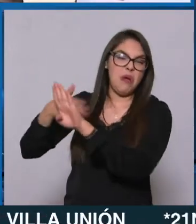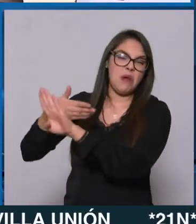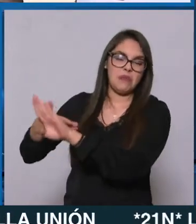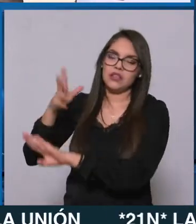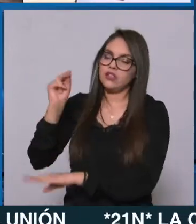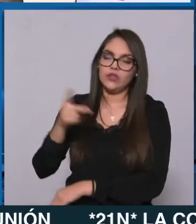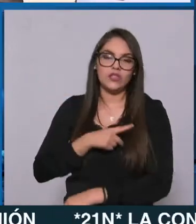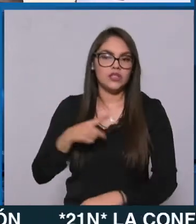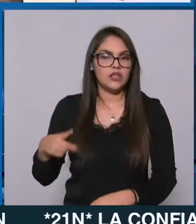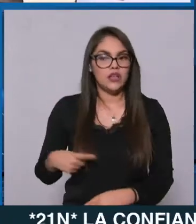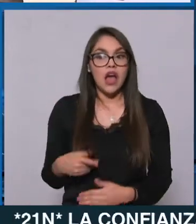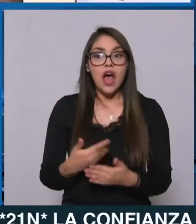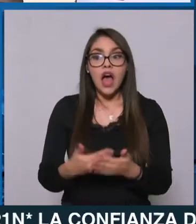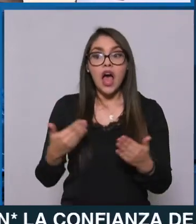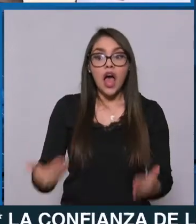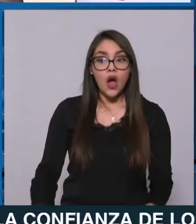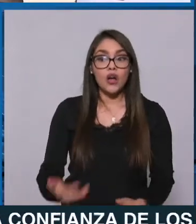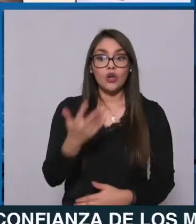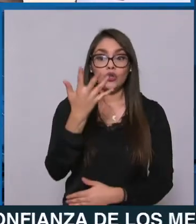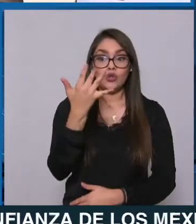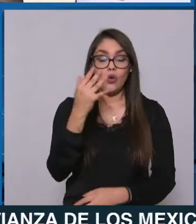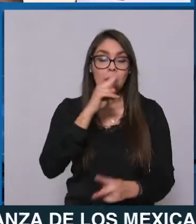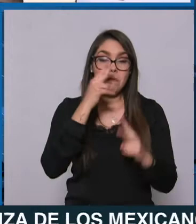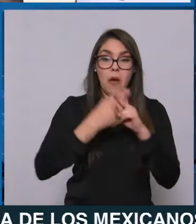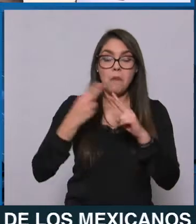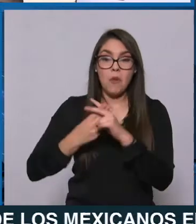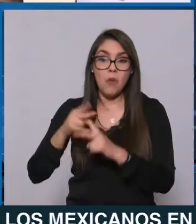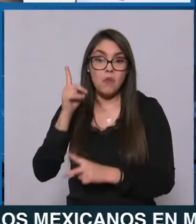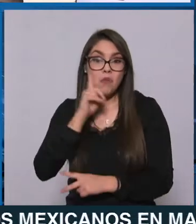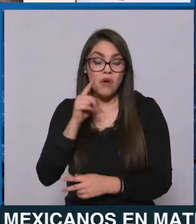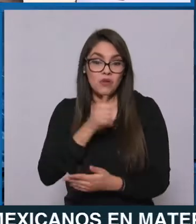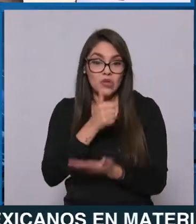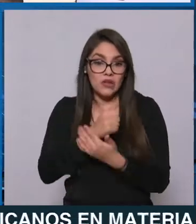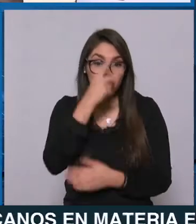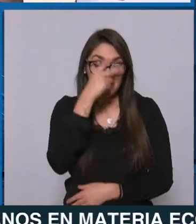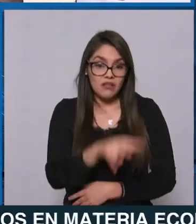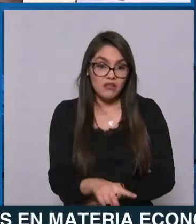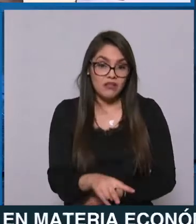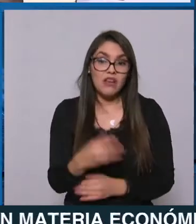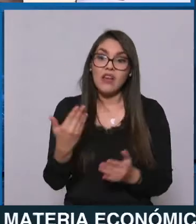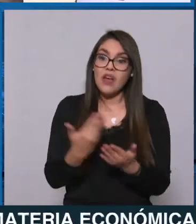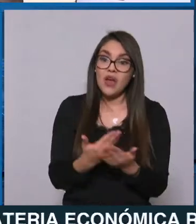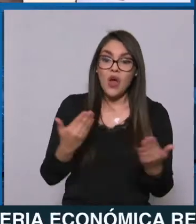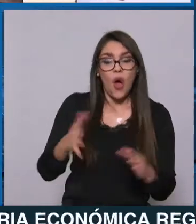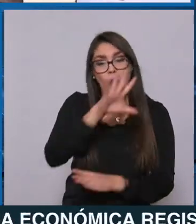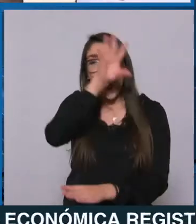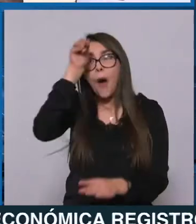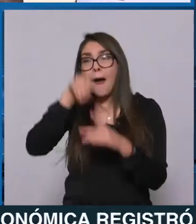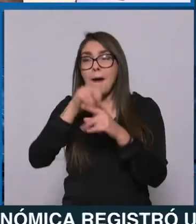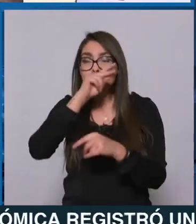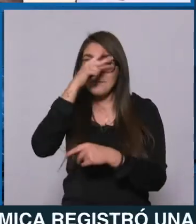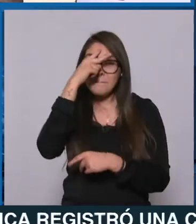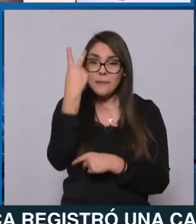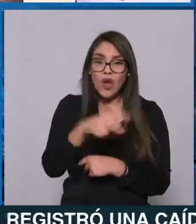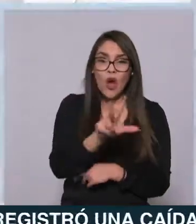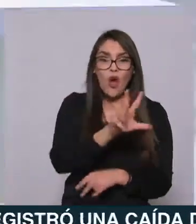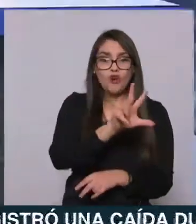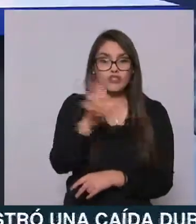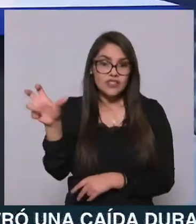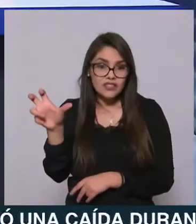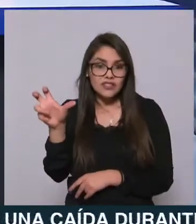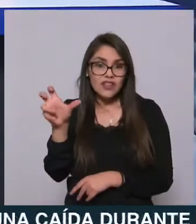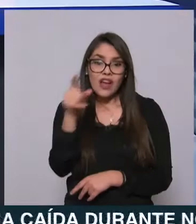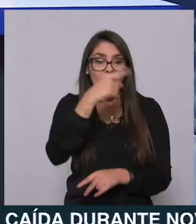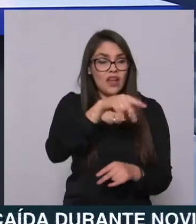momento llevamos 50 feminicidios en la Ciudad de México, llevamos más de 800 en el país, llevamos más de 80 en el Estado